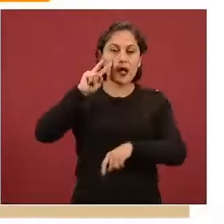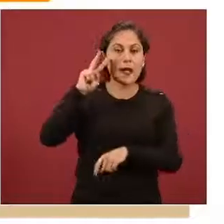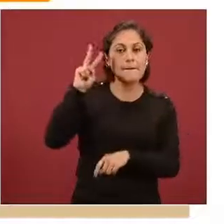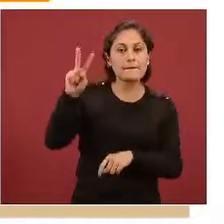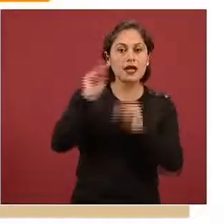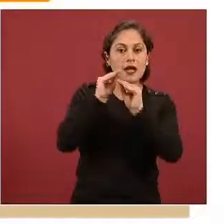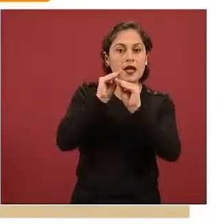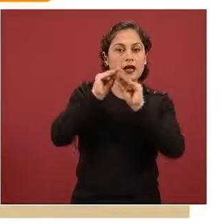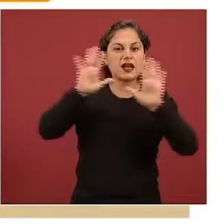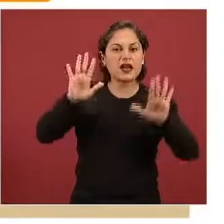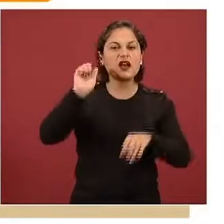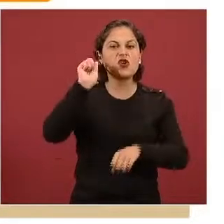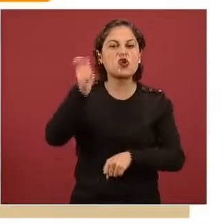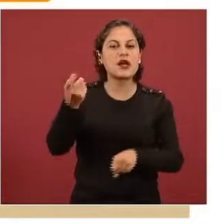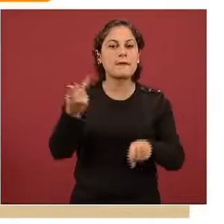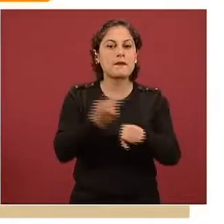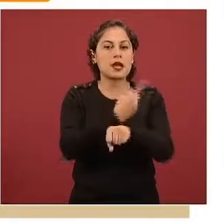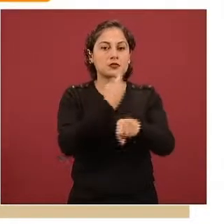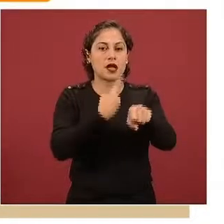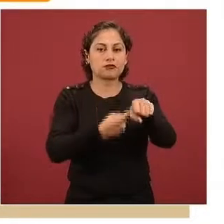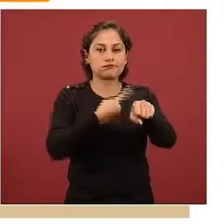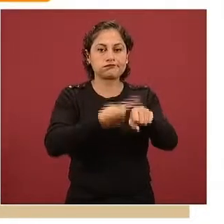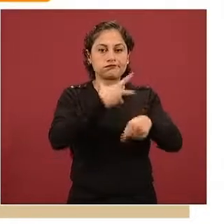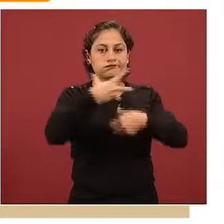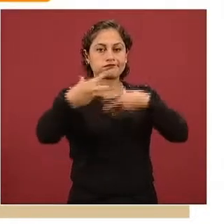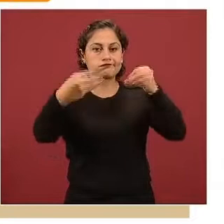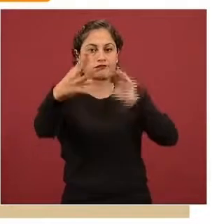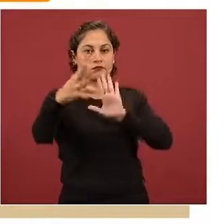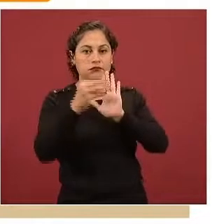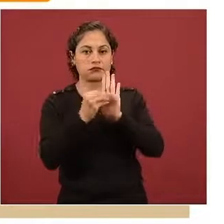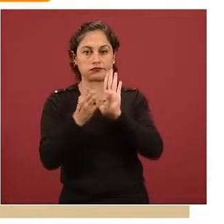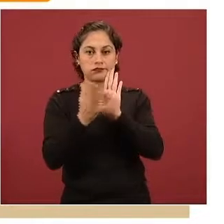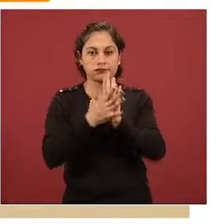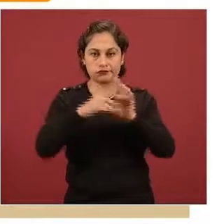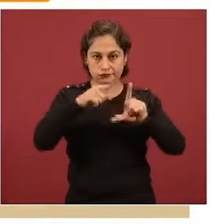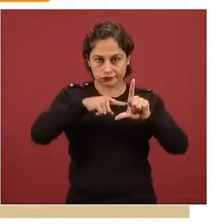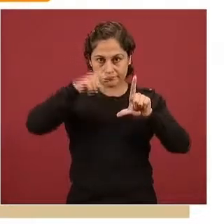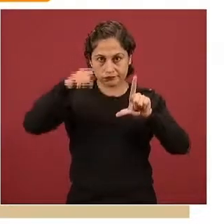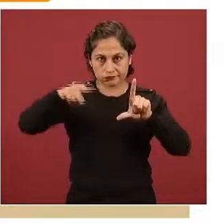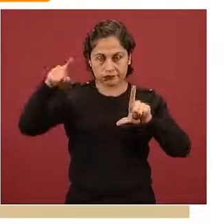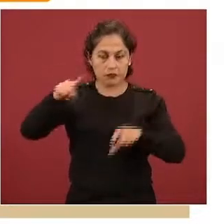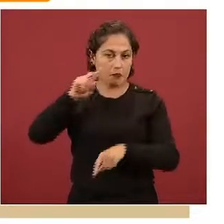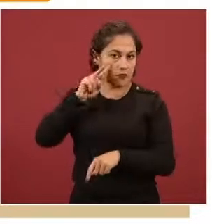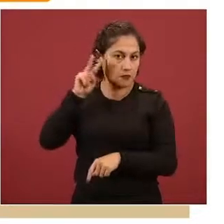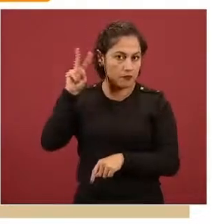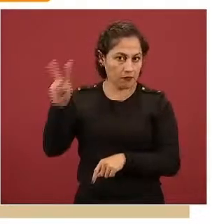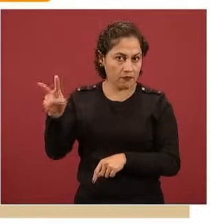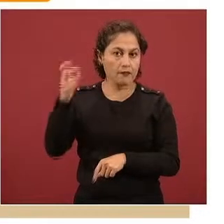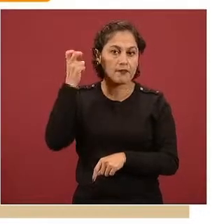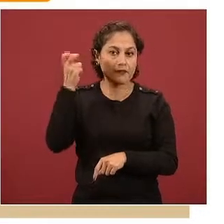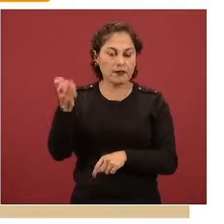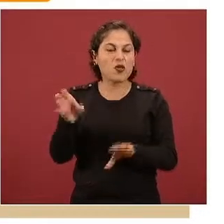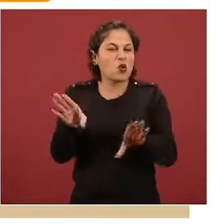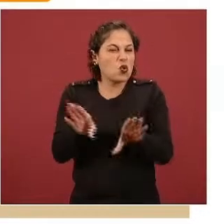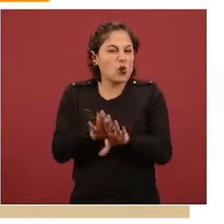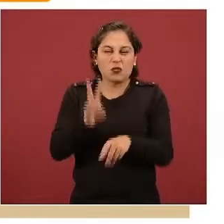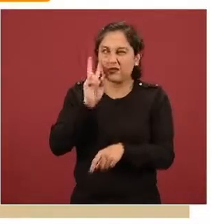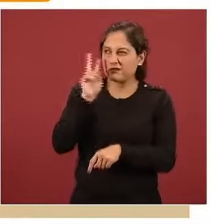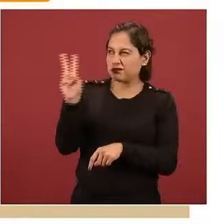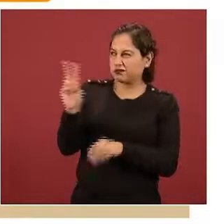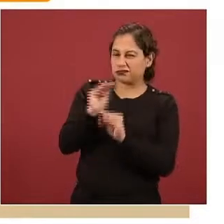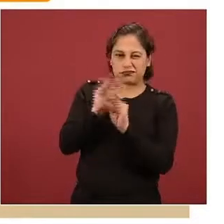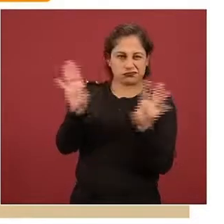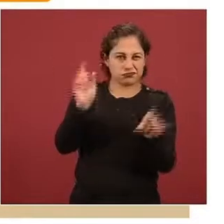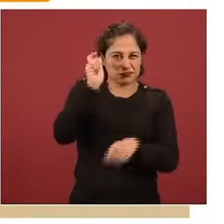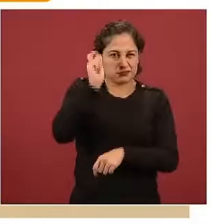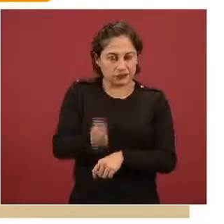un fenómeno, en este caso de una epidemia, la epidemia de COVID-19. ¿Cómo se interpreta una curva epidémica? Es relativamente simple. Esto lo que